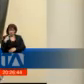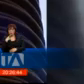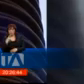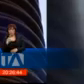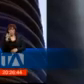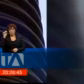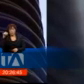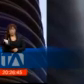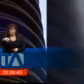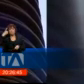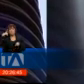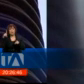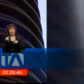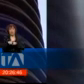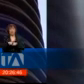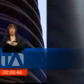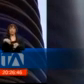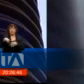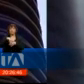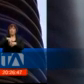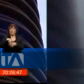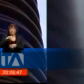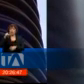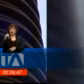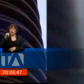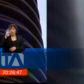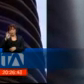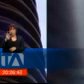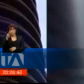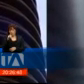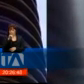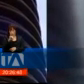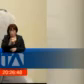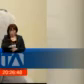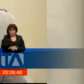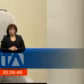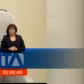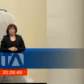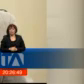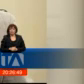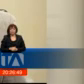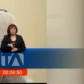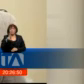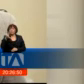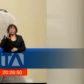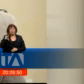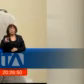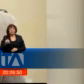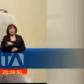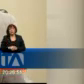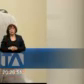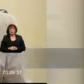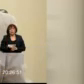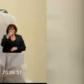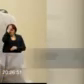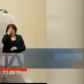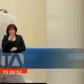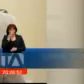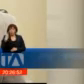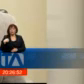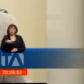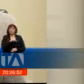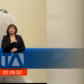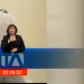intención con el Fondo Monetario Internacional, el aumento de las tarifas de los servicios básicos. No, no tiene nada que ver, porque esta decisión fue tomada